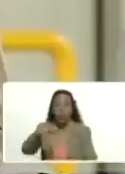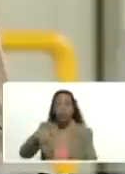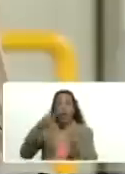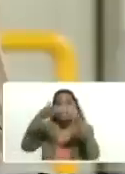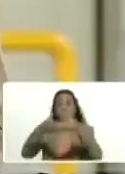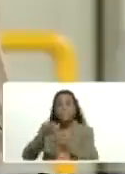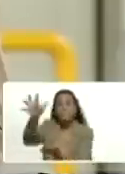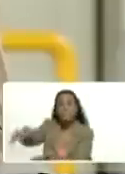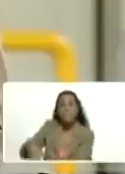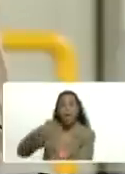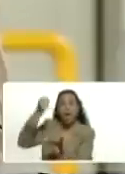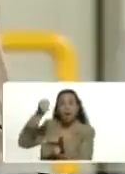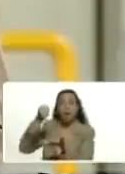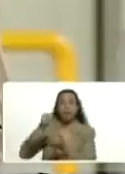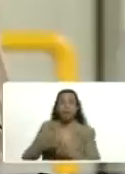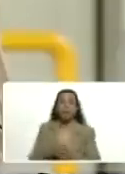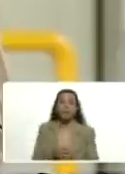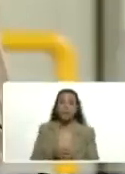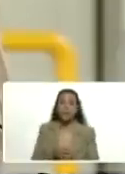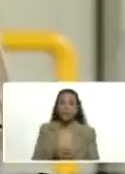de la pesca y de la acuicultura.